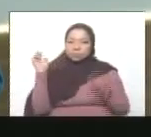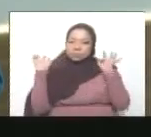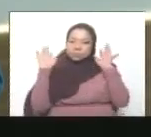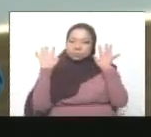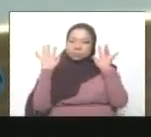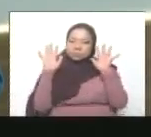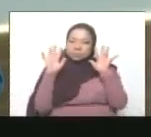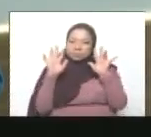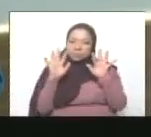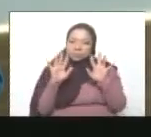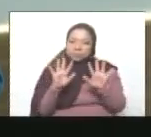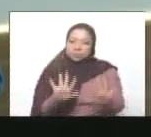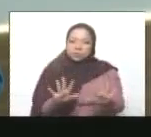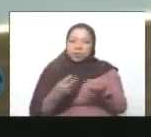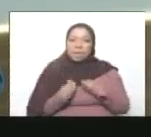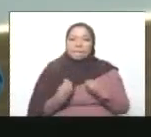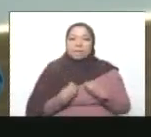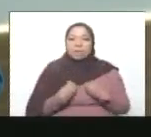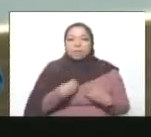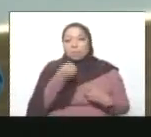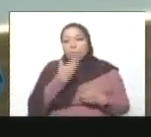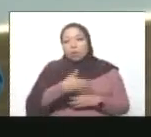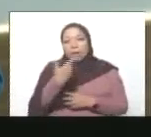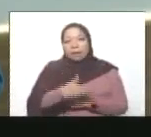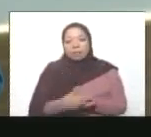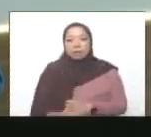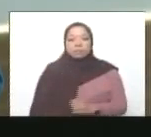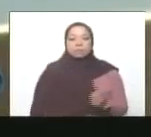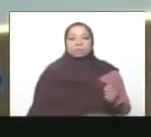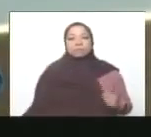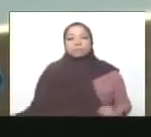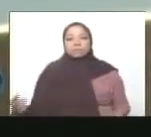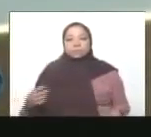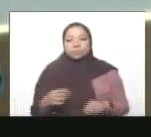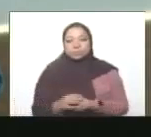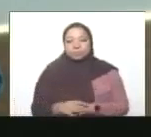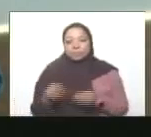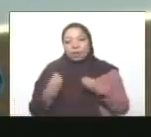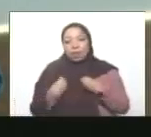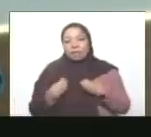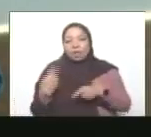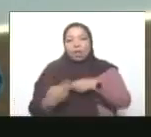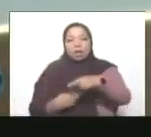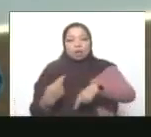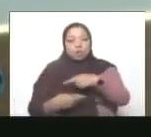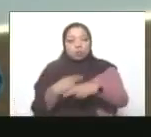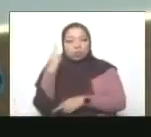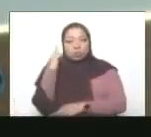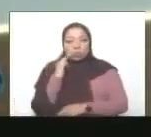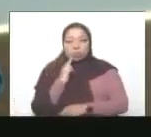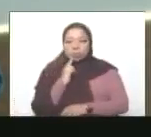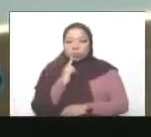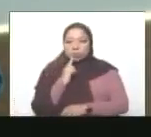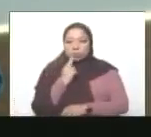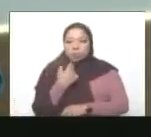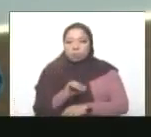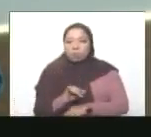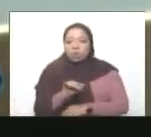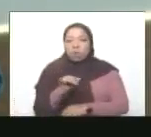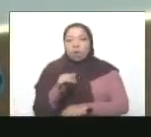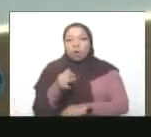Yo creo que estamos viviendo un momento estelar en la vida de la Revolución Bolivariana. Es un momento